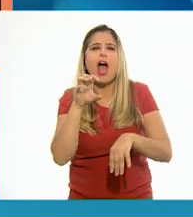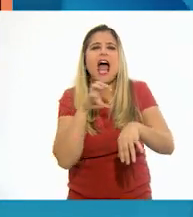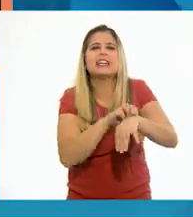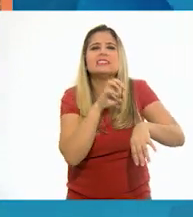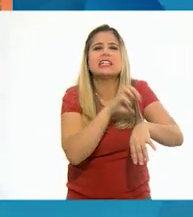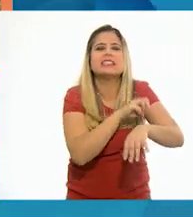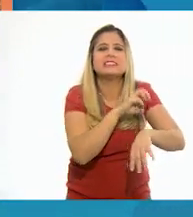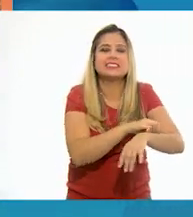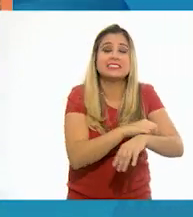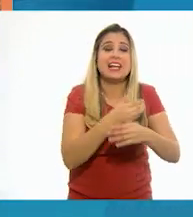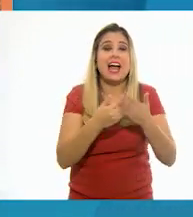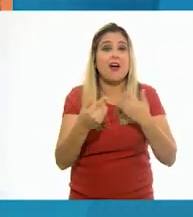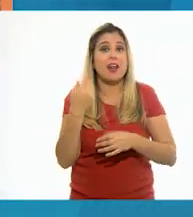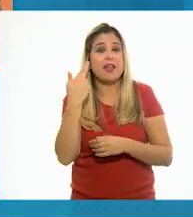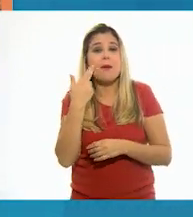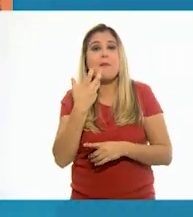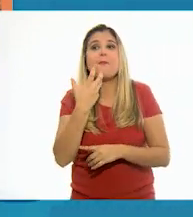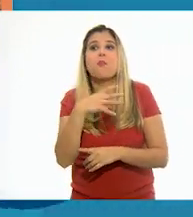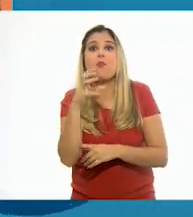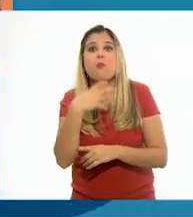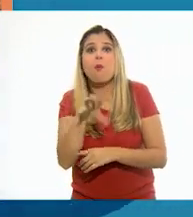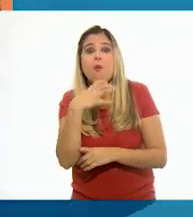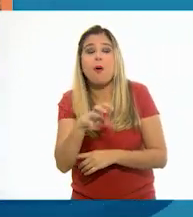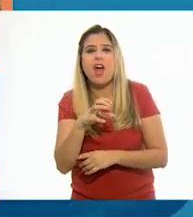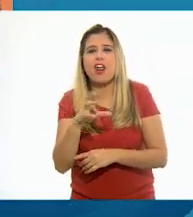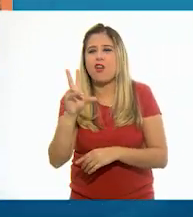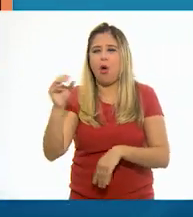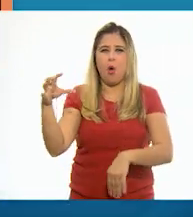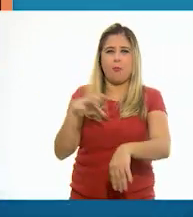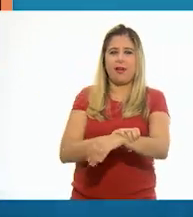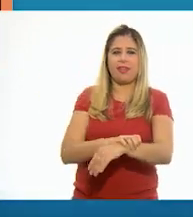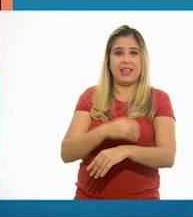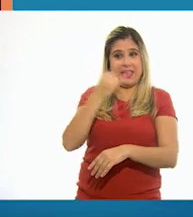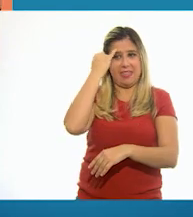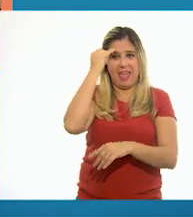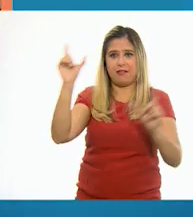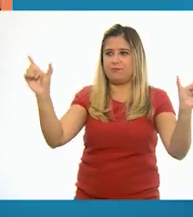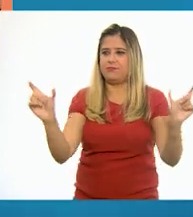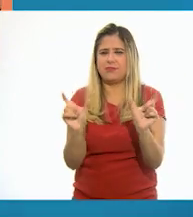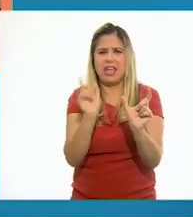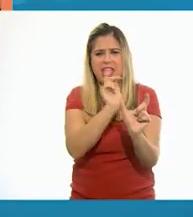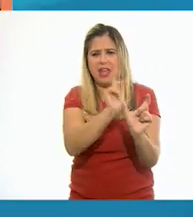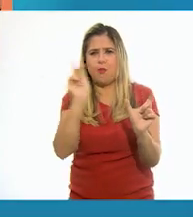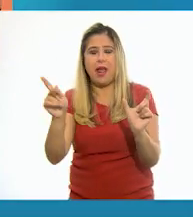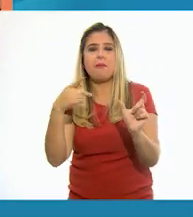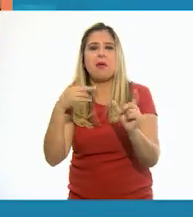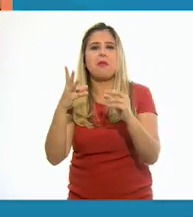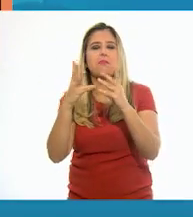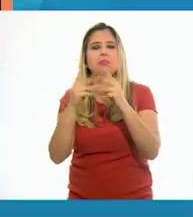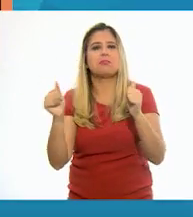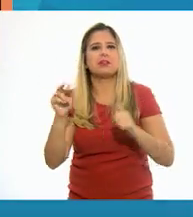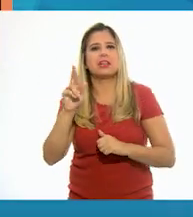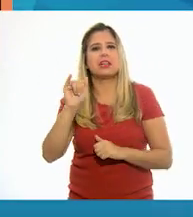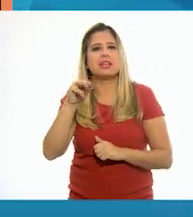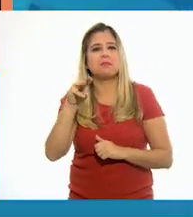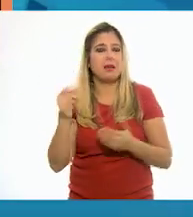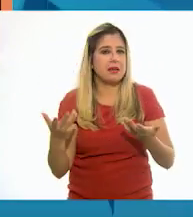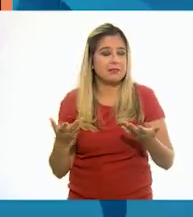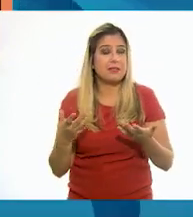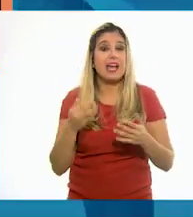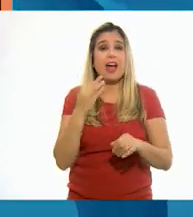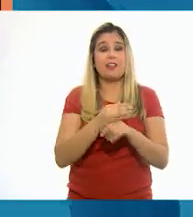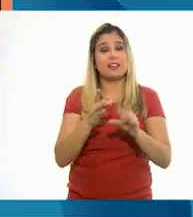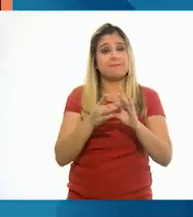ahora escucho, perro que ladra no muerde. La idea es la misma, pero la rima ha desaparecido. Y la